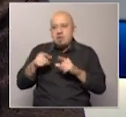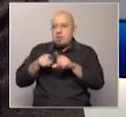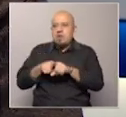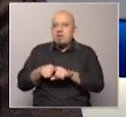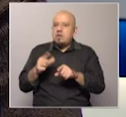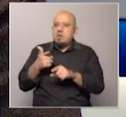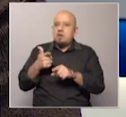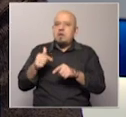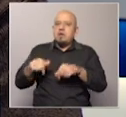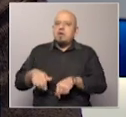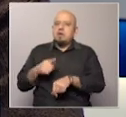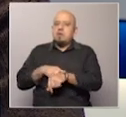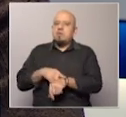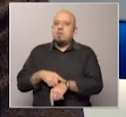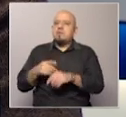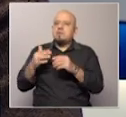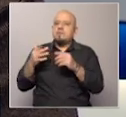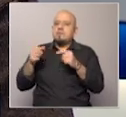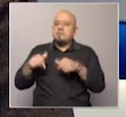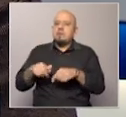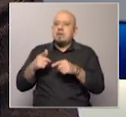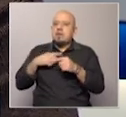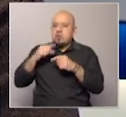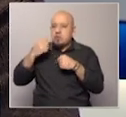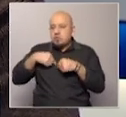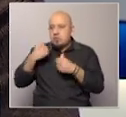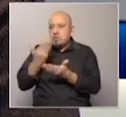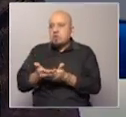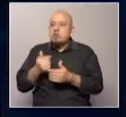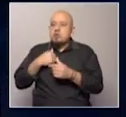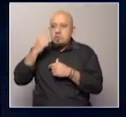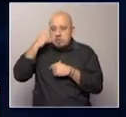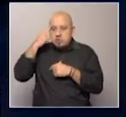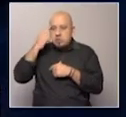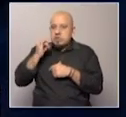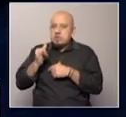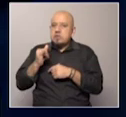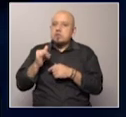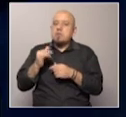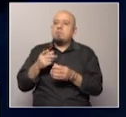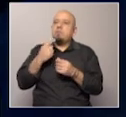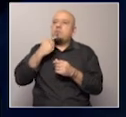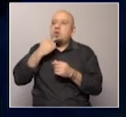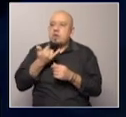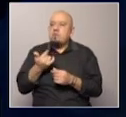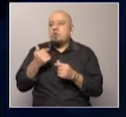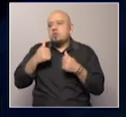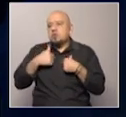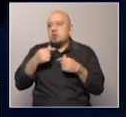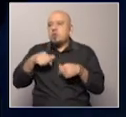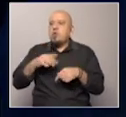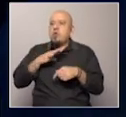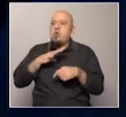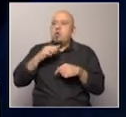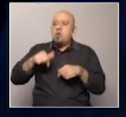el tiempo para analizar los motivos de esta hipótesis estoy planteando pero pienso que sí que hay una te lo digo por ejemplo hoy tenemos